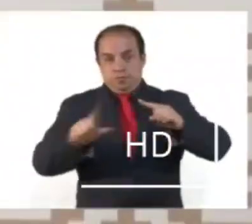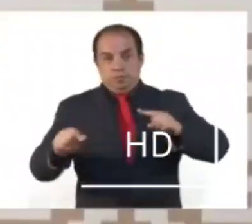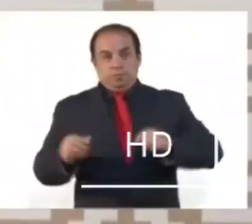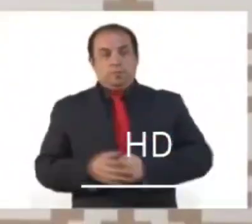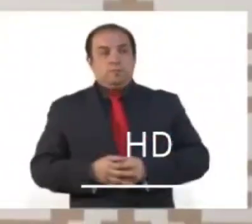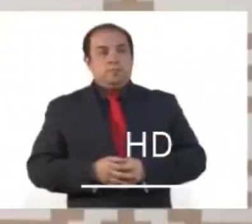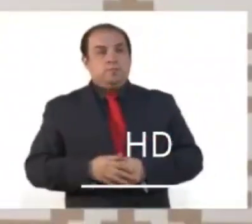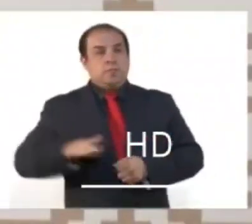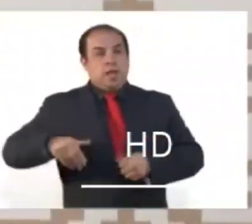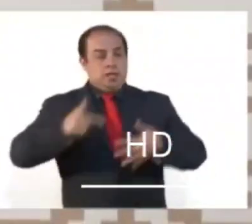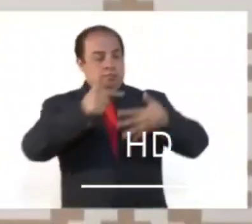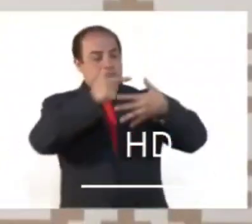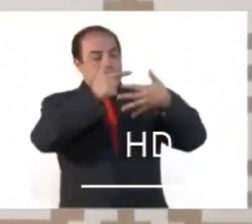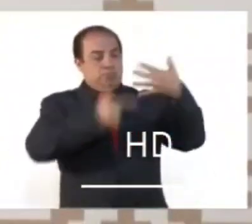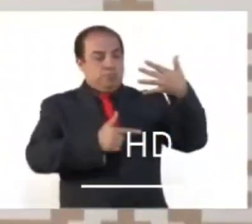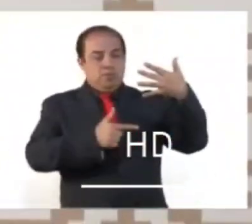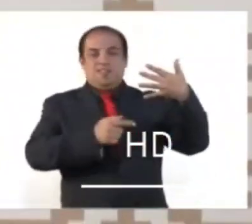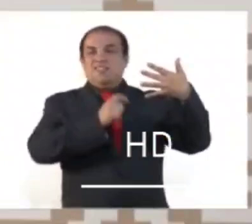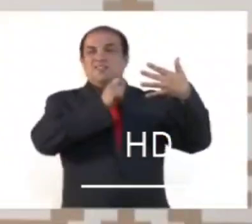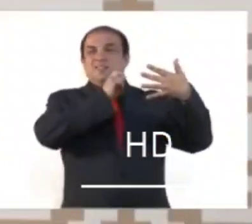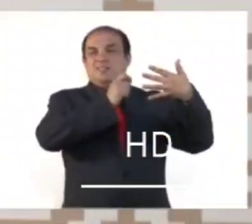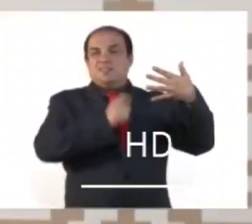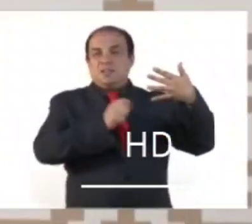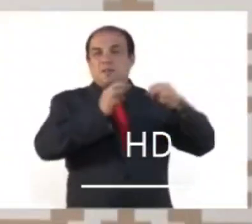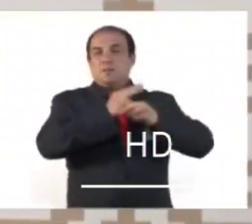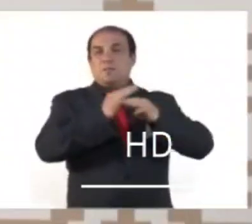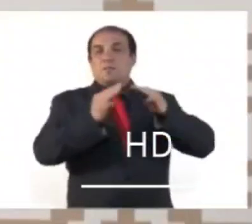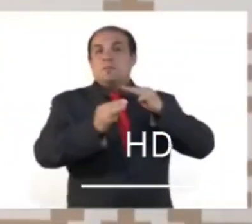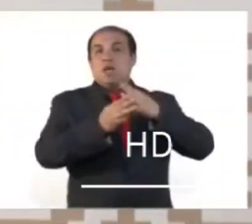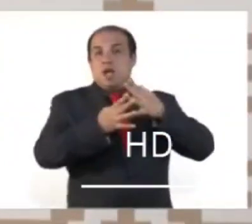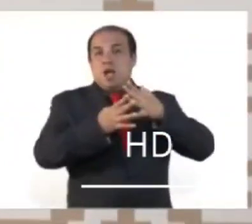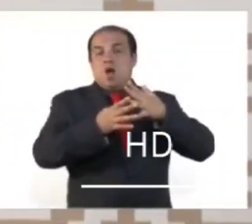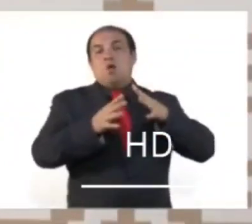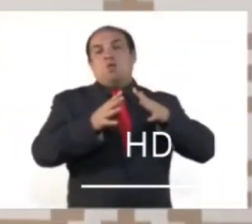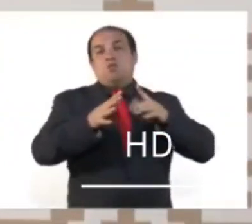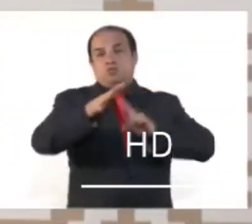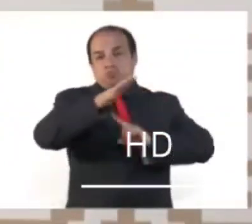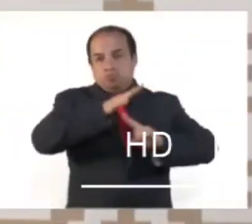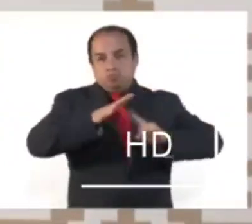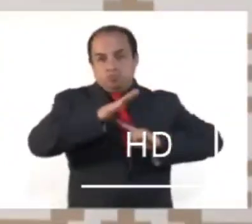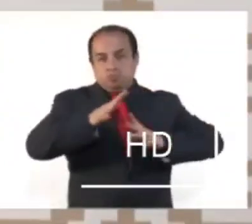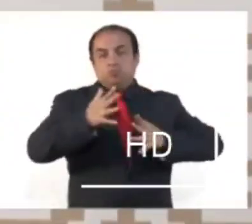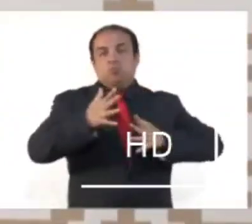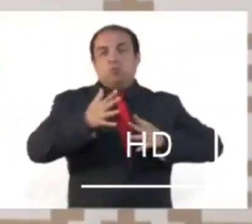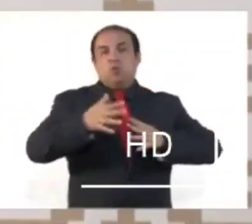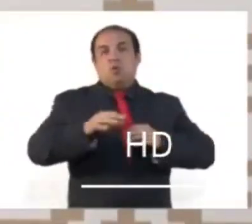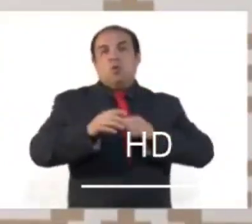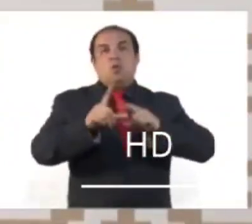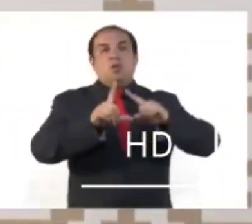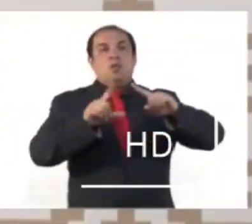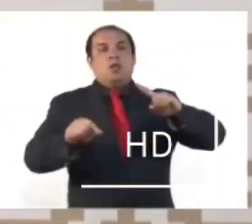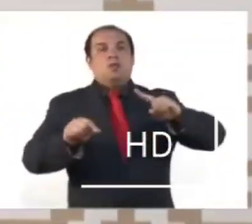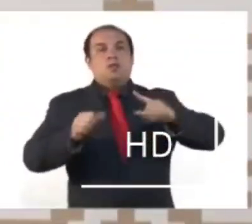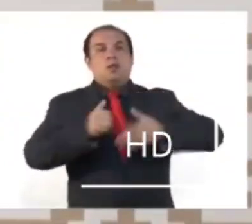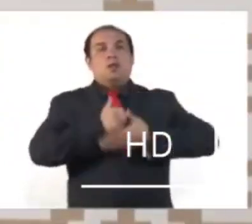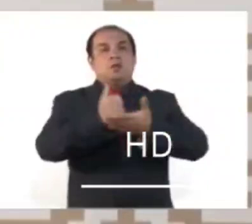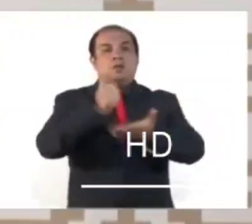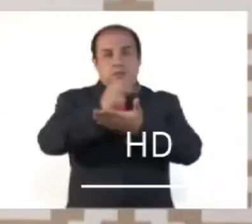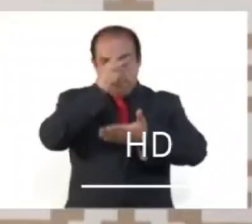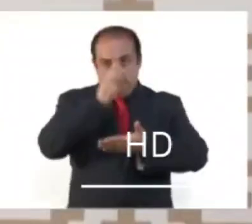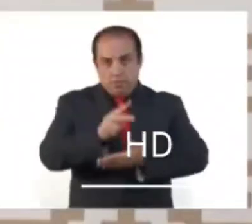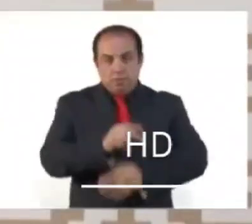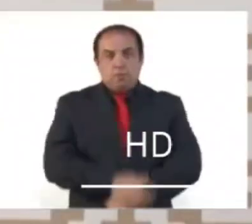Estos son elementos de un entorno nacional favorable que ayuda a la Ciudad